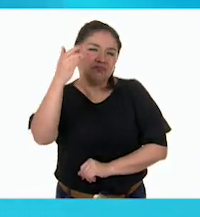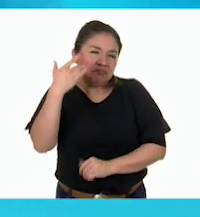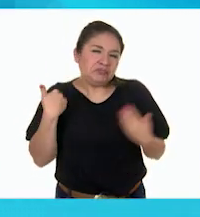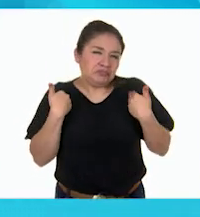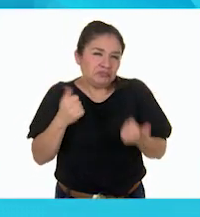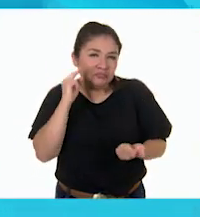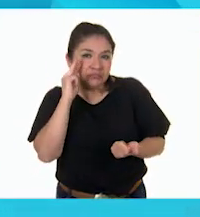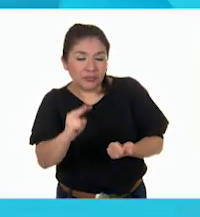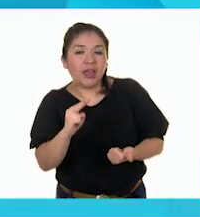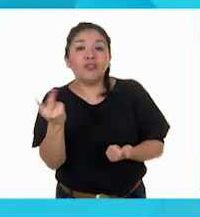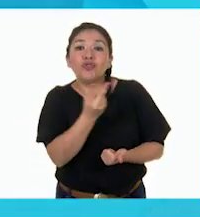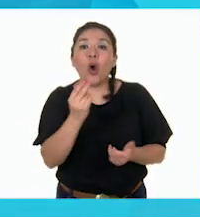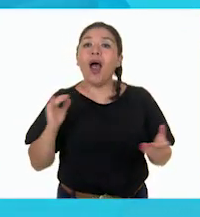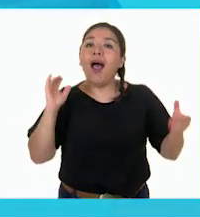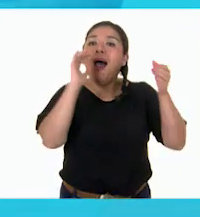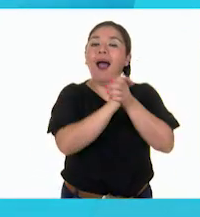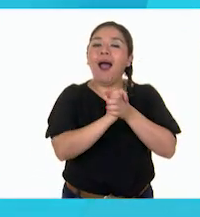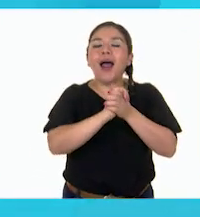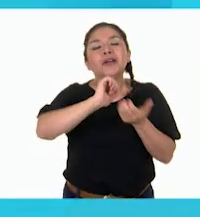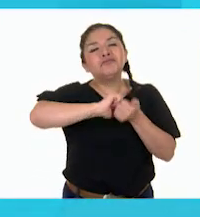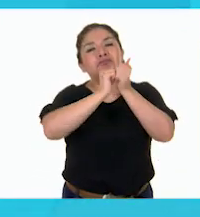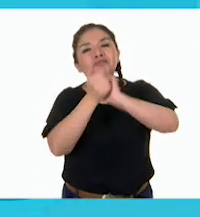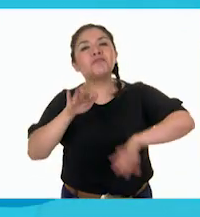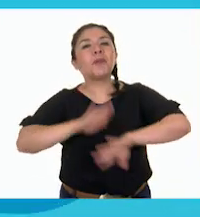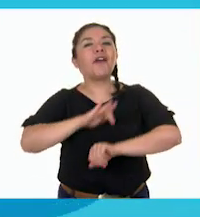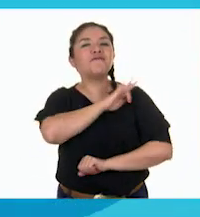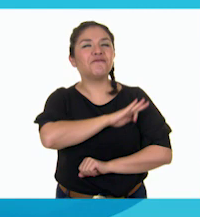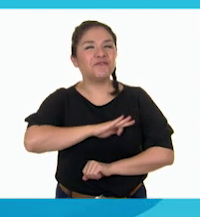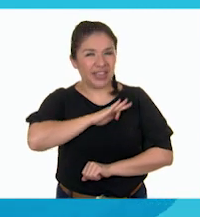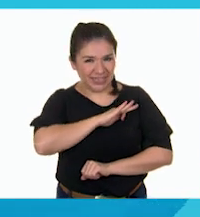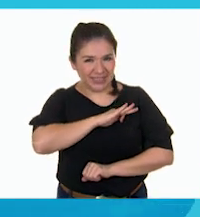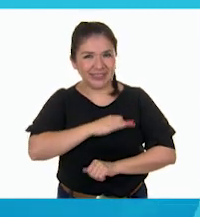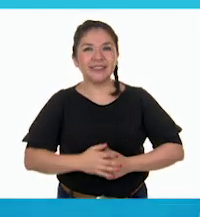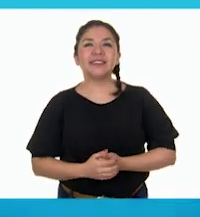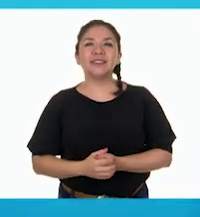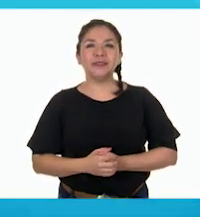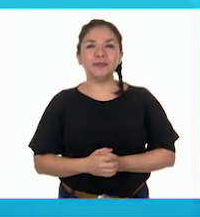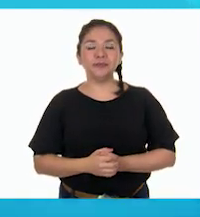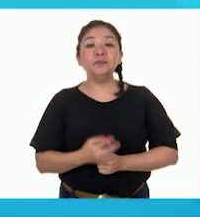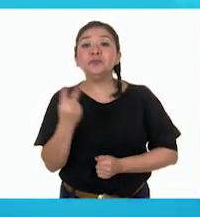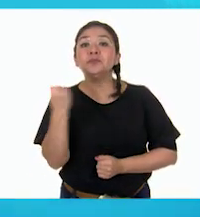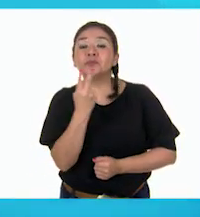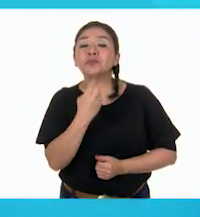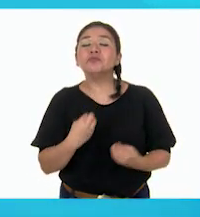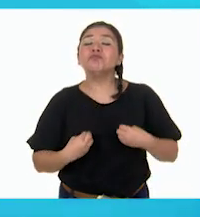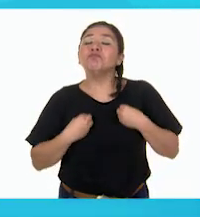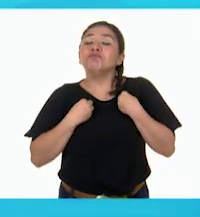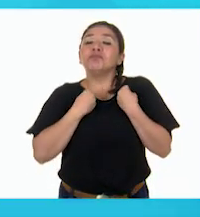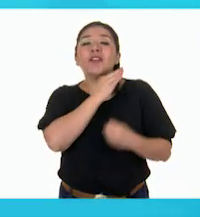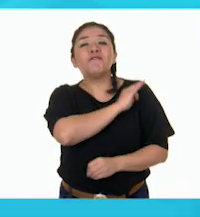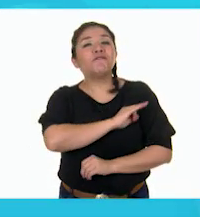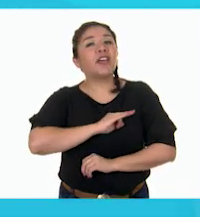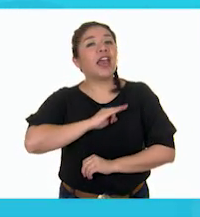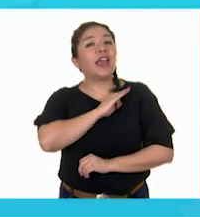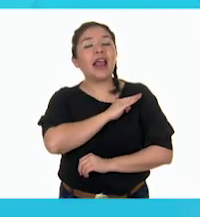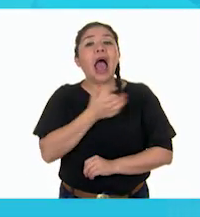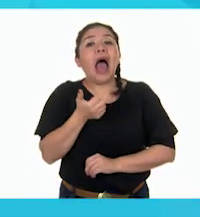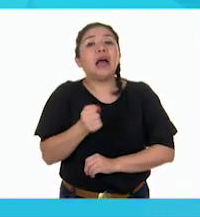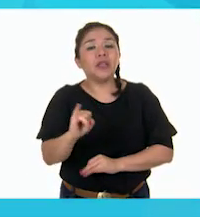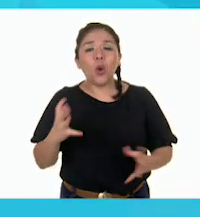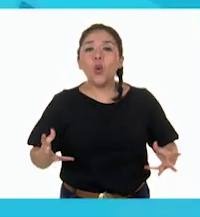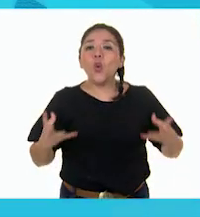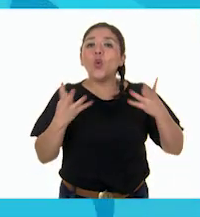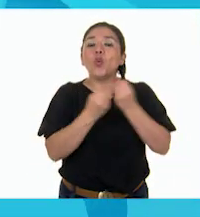se casaron y fueron muy felices. Hermanito y hermanita. Y vivieron todos felices en la